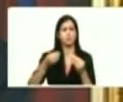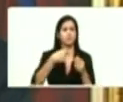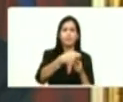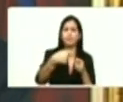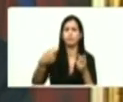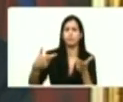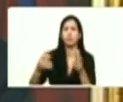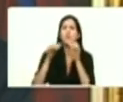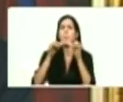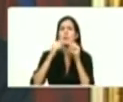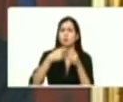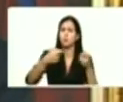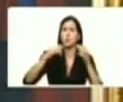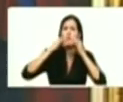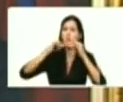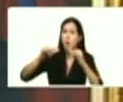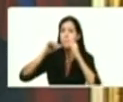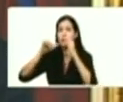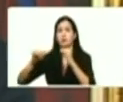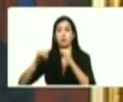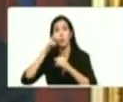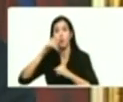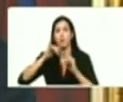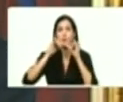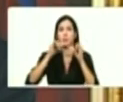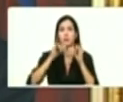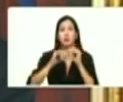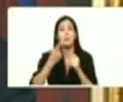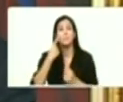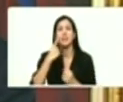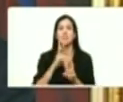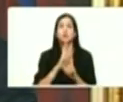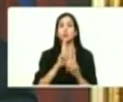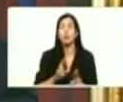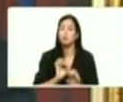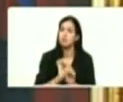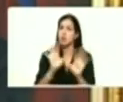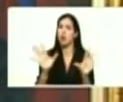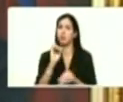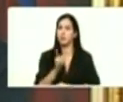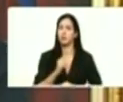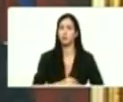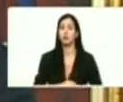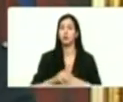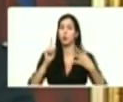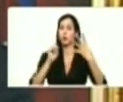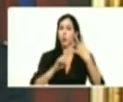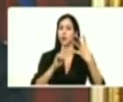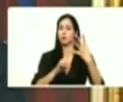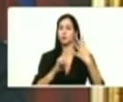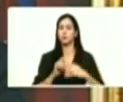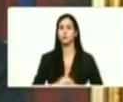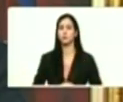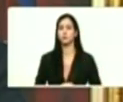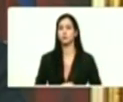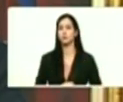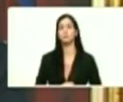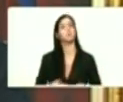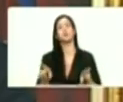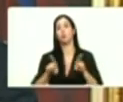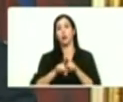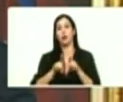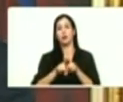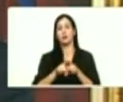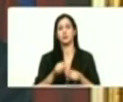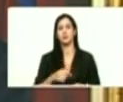información y dando resultados concretos y en cuarto lugar igualmente